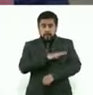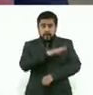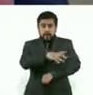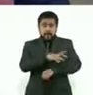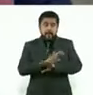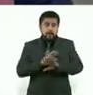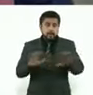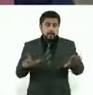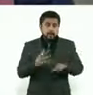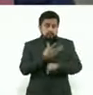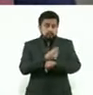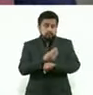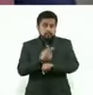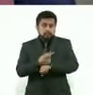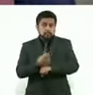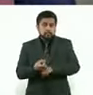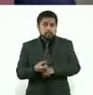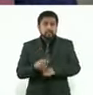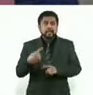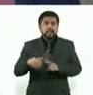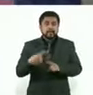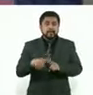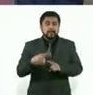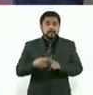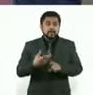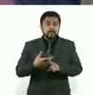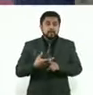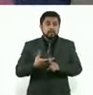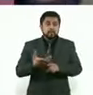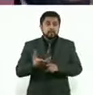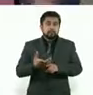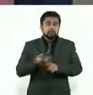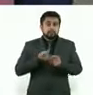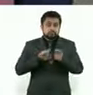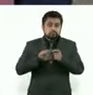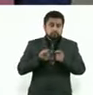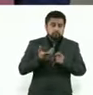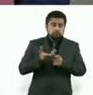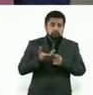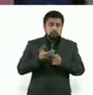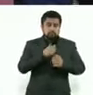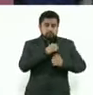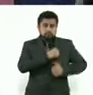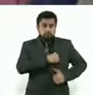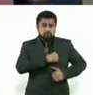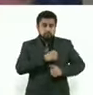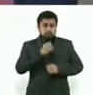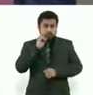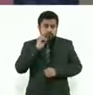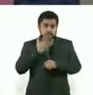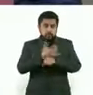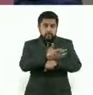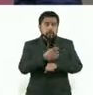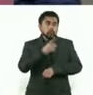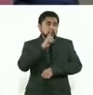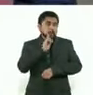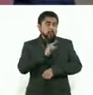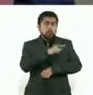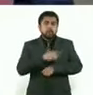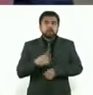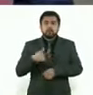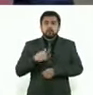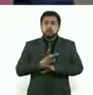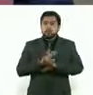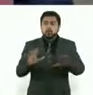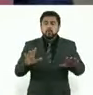Vial, que ahora está dirigida por una mujer, y pues agradecer, ¿no?, me queda todo el esfuerzo de